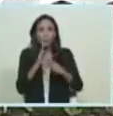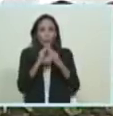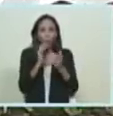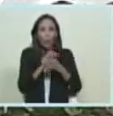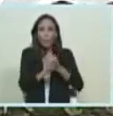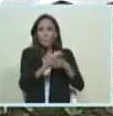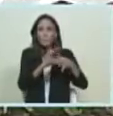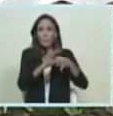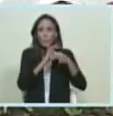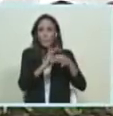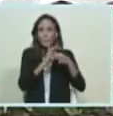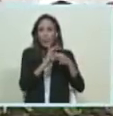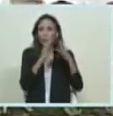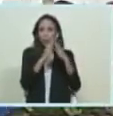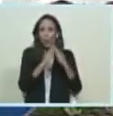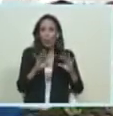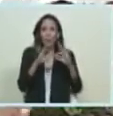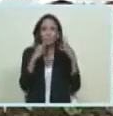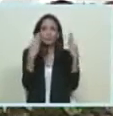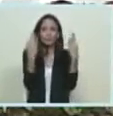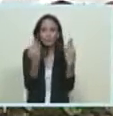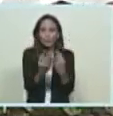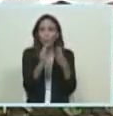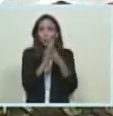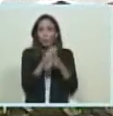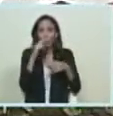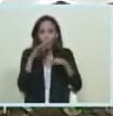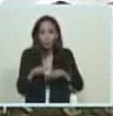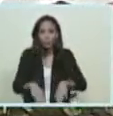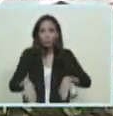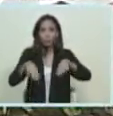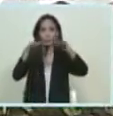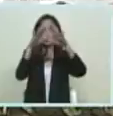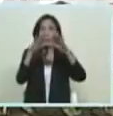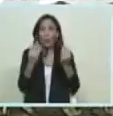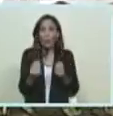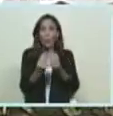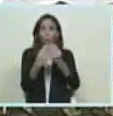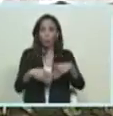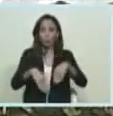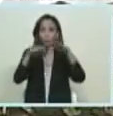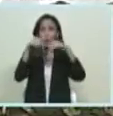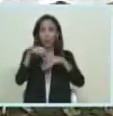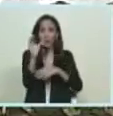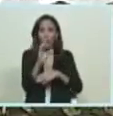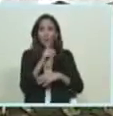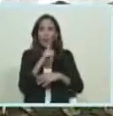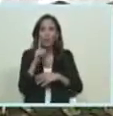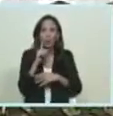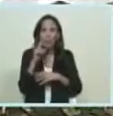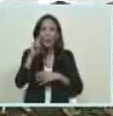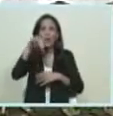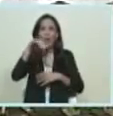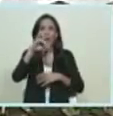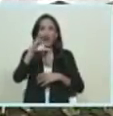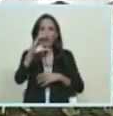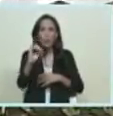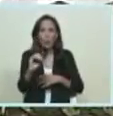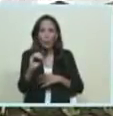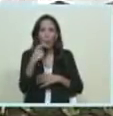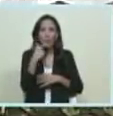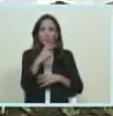infancia y las familias que me vieron nacer y crecer aquí en Caracas, me llamaban Nico.